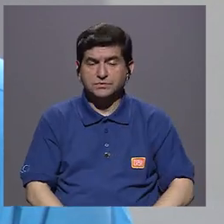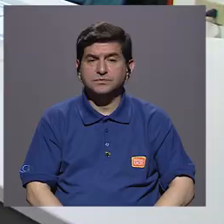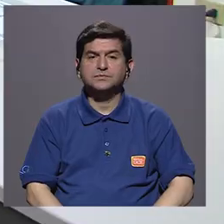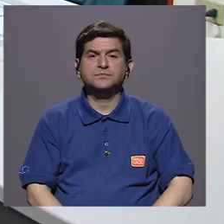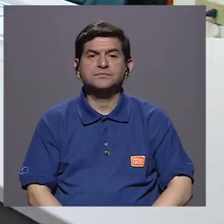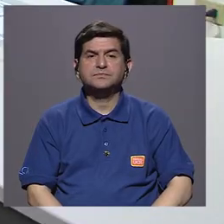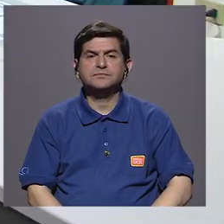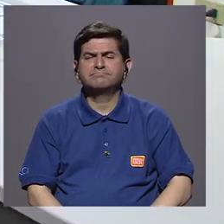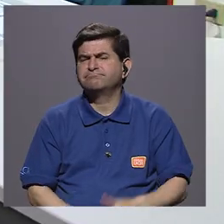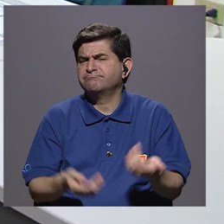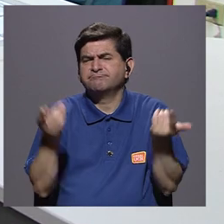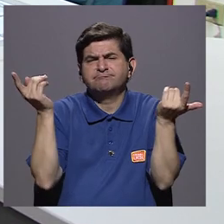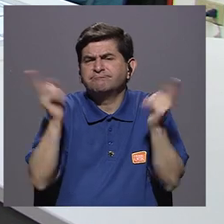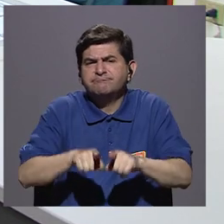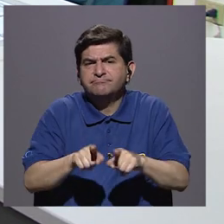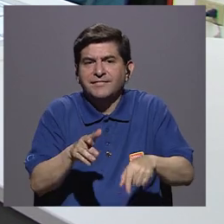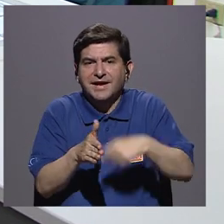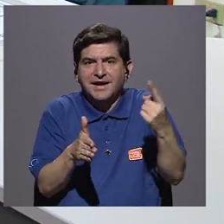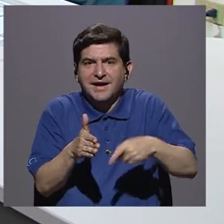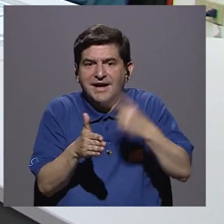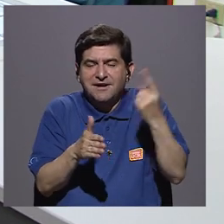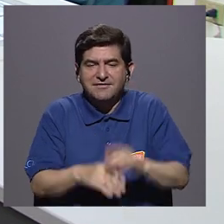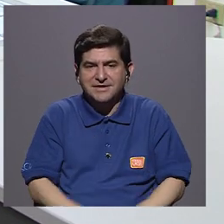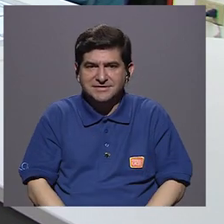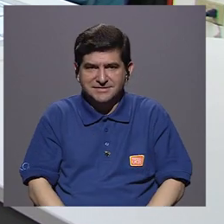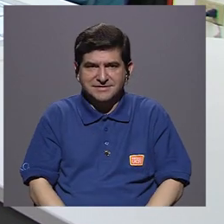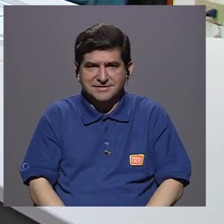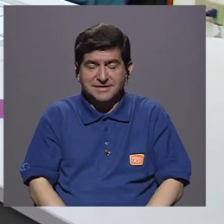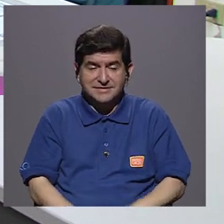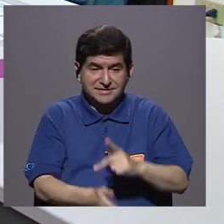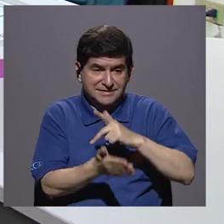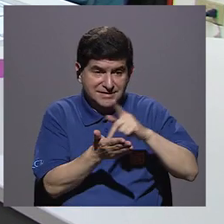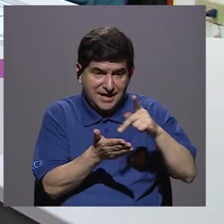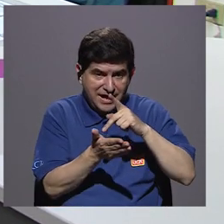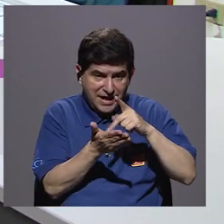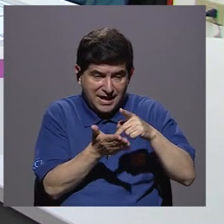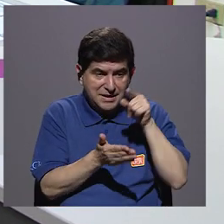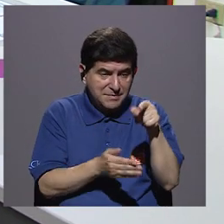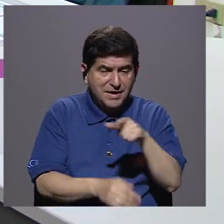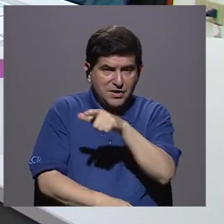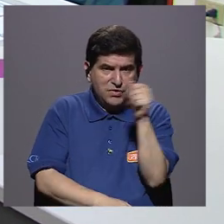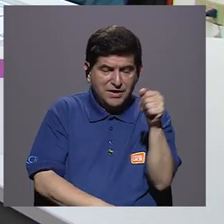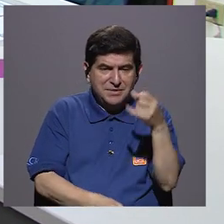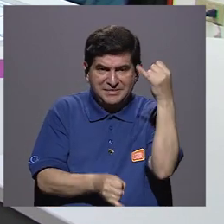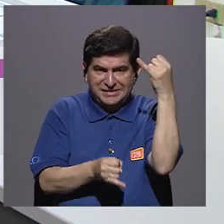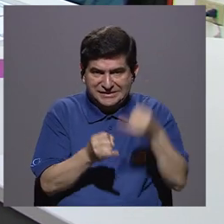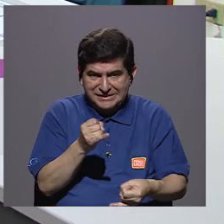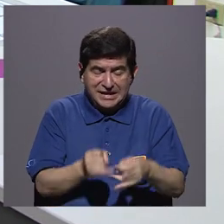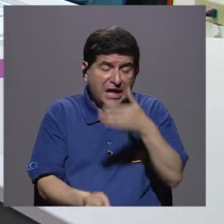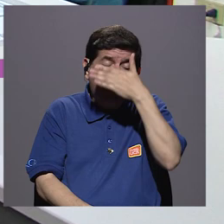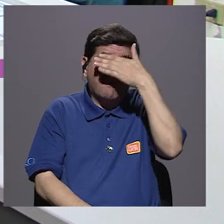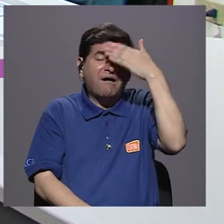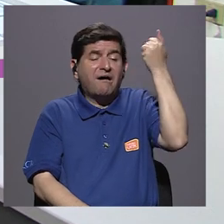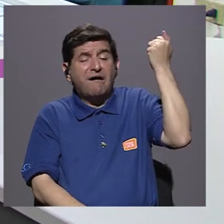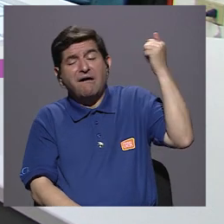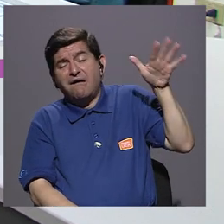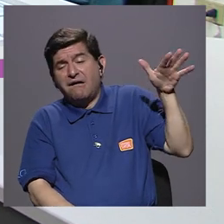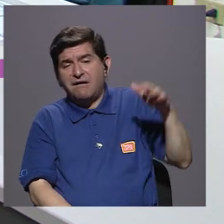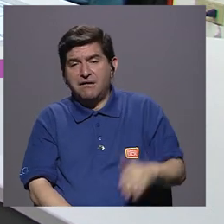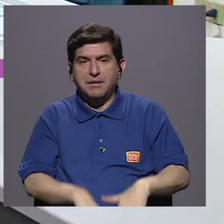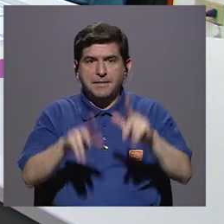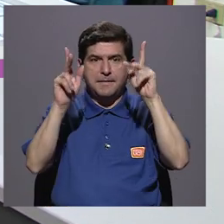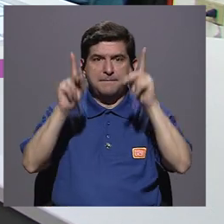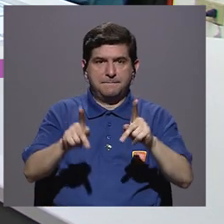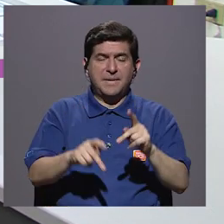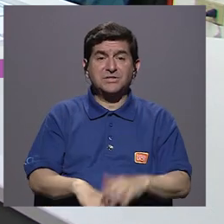¿verdad? Entonces, ¿qué sucede? Que en ocasiones se vence el pago de ese mes y se olvidó, y llega